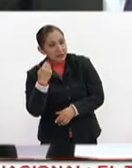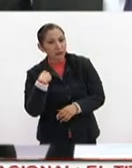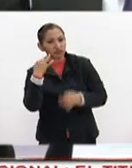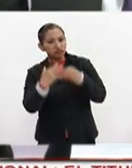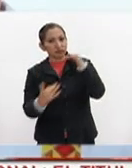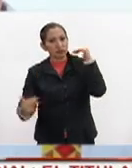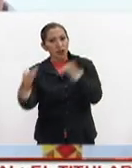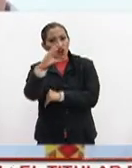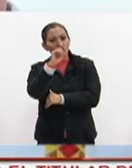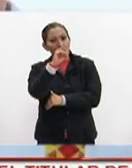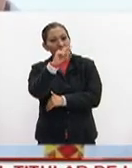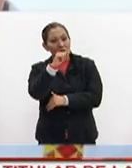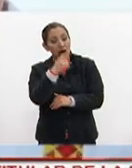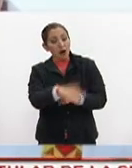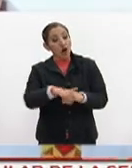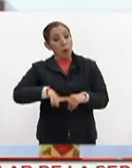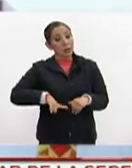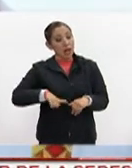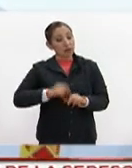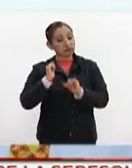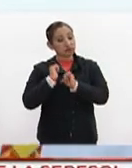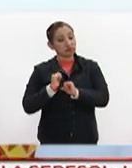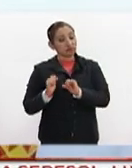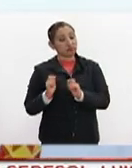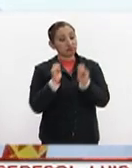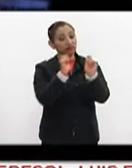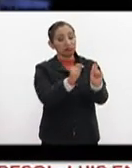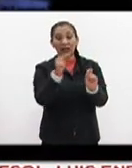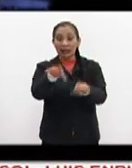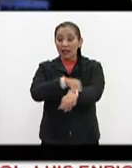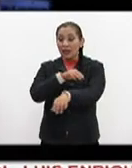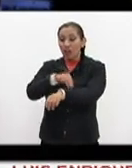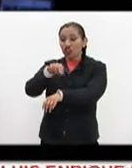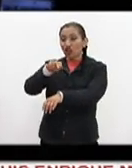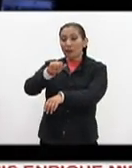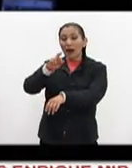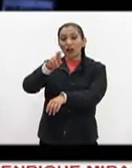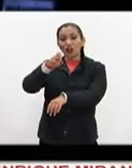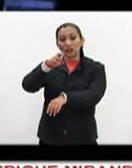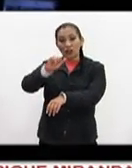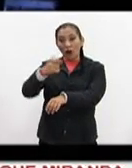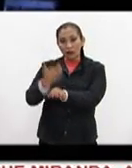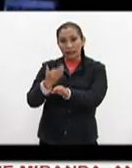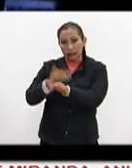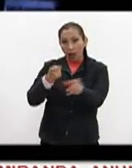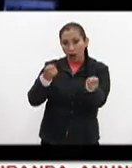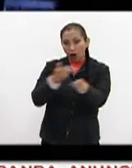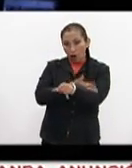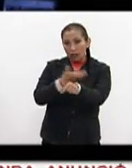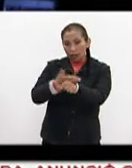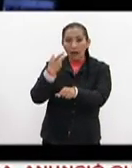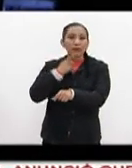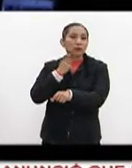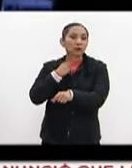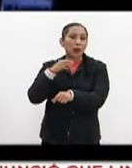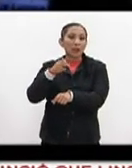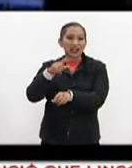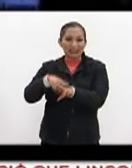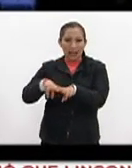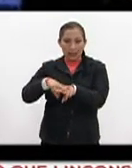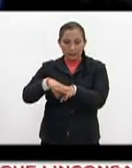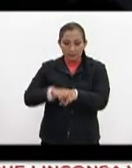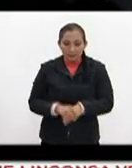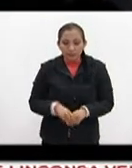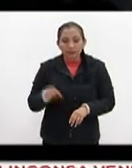Olga Sánchez Cordero, a quien coloca en Gobernación y en Energía Norma Rocío Nale, actual coordinadora de los diputados de Morena en San